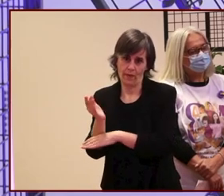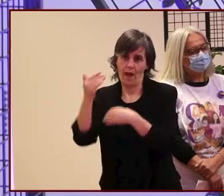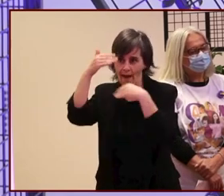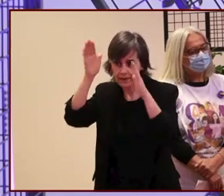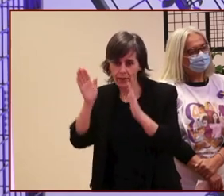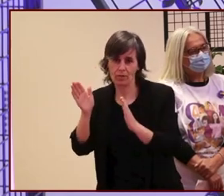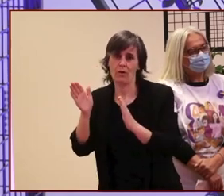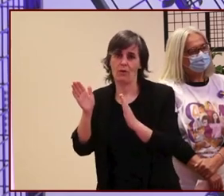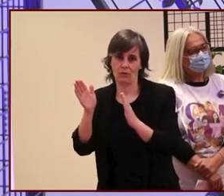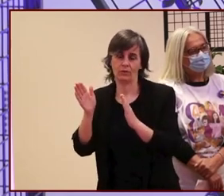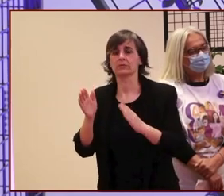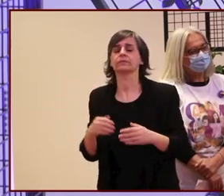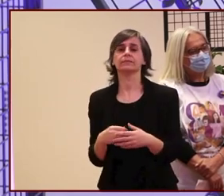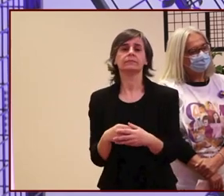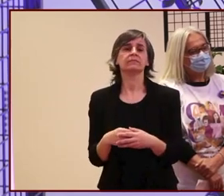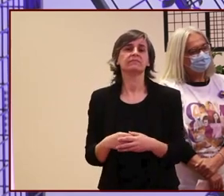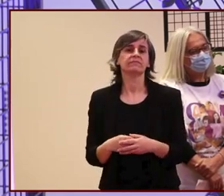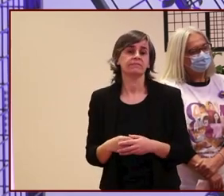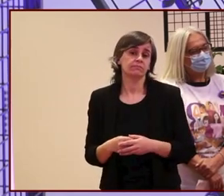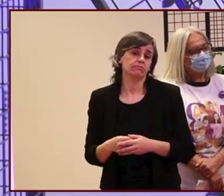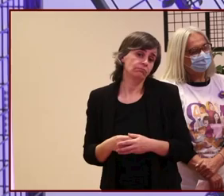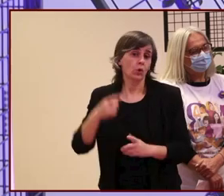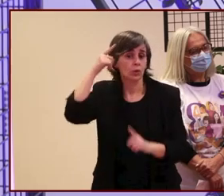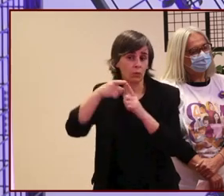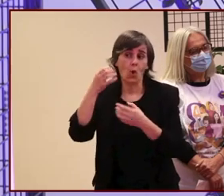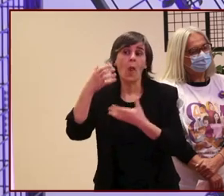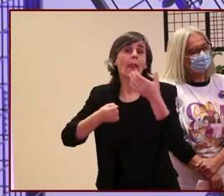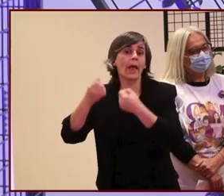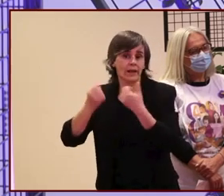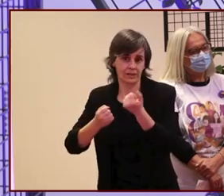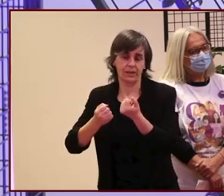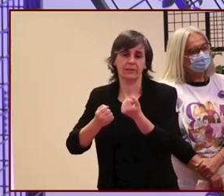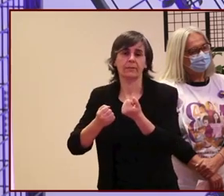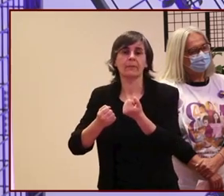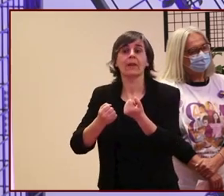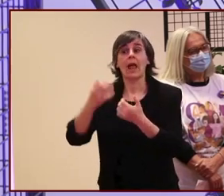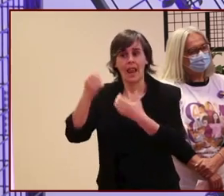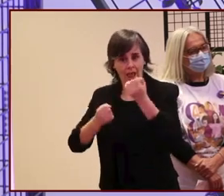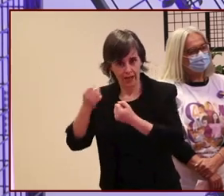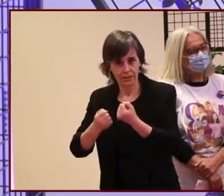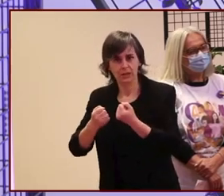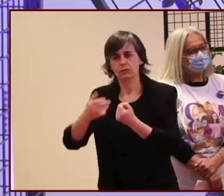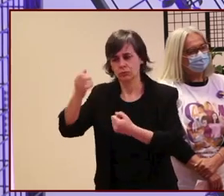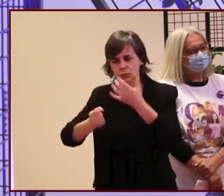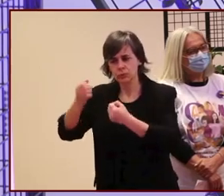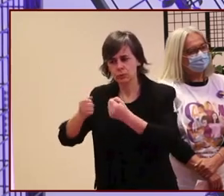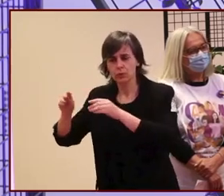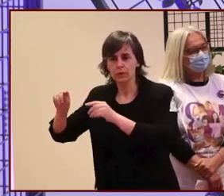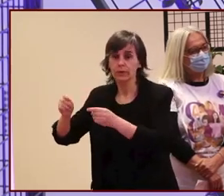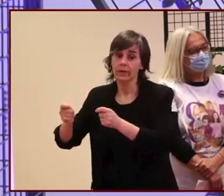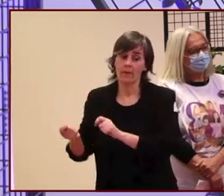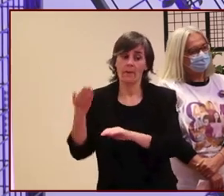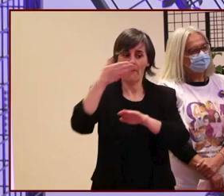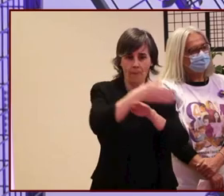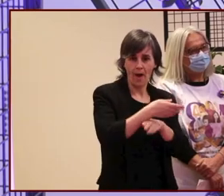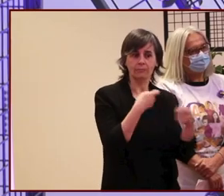un tratante de gando para dar o leite slate ela le vamos a vender e iba creando esa vez y